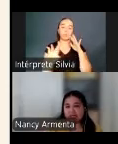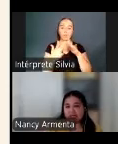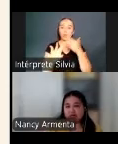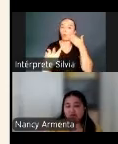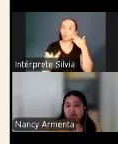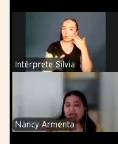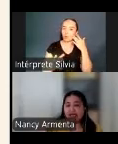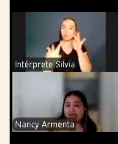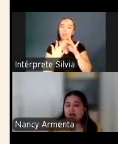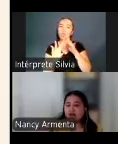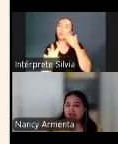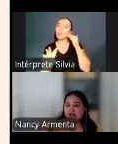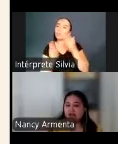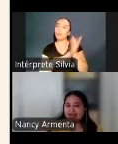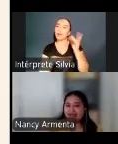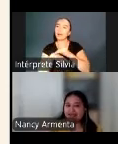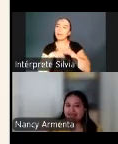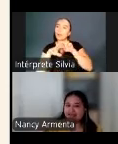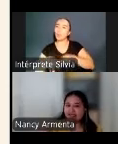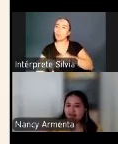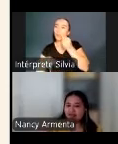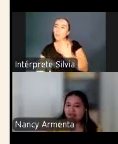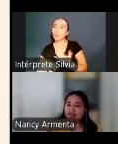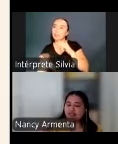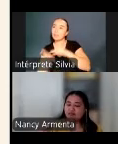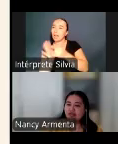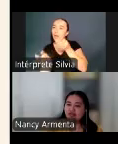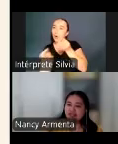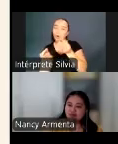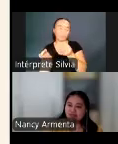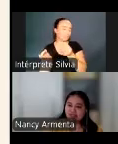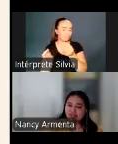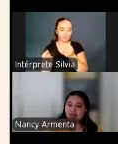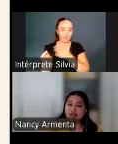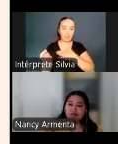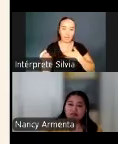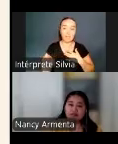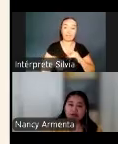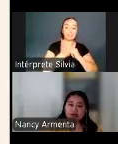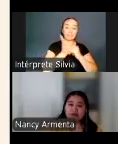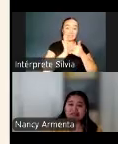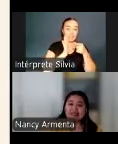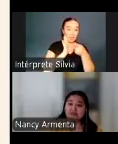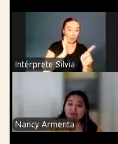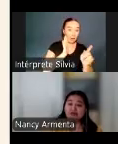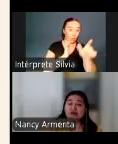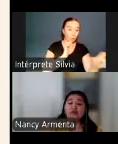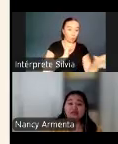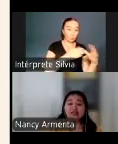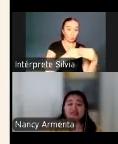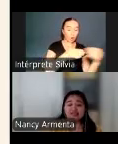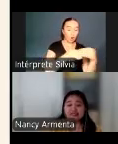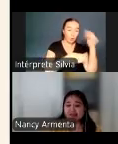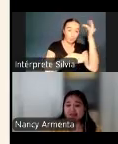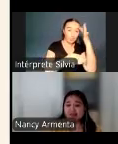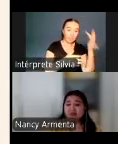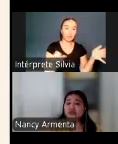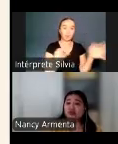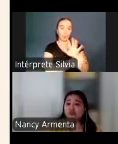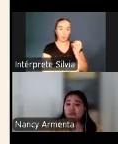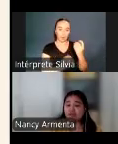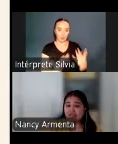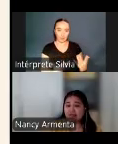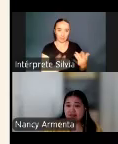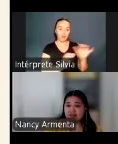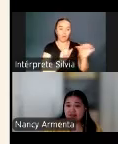aspectos clínicos. Ahí lo que se busca es que el sistema responda a las expectativas de sus usuarios respecto a cómo desean ser atendidos